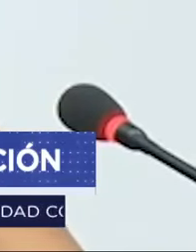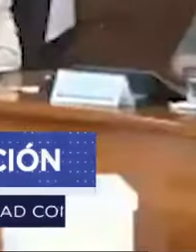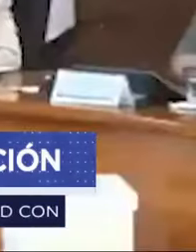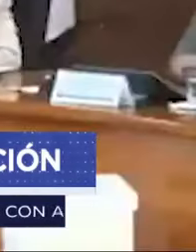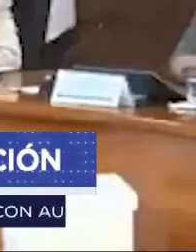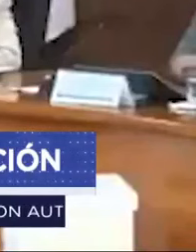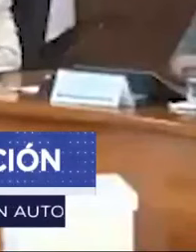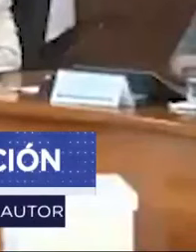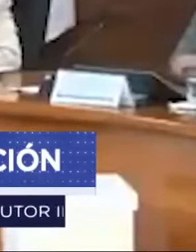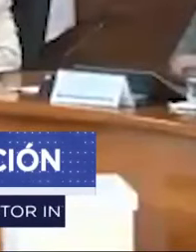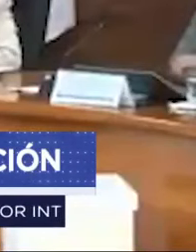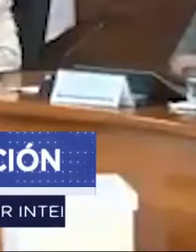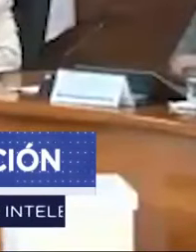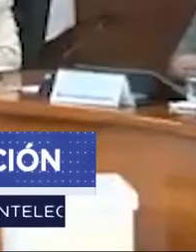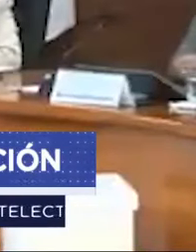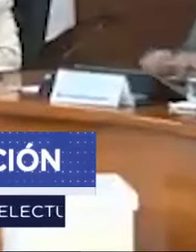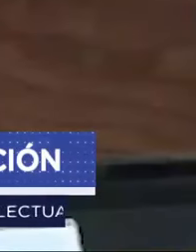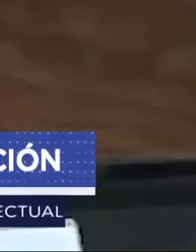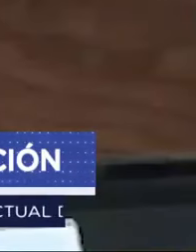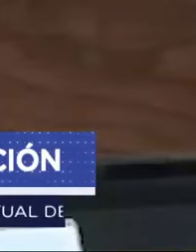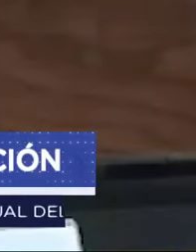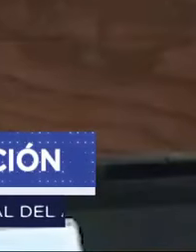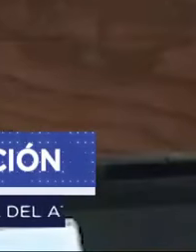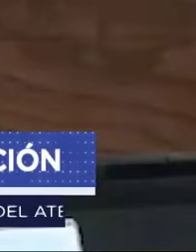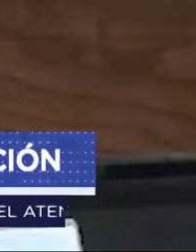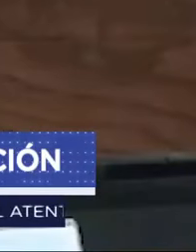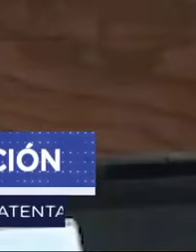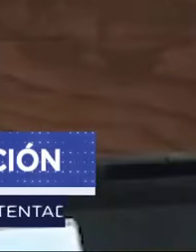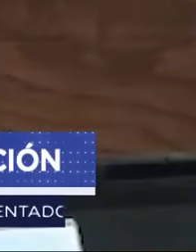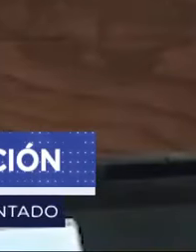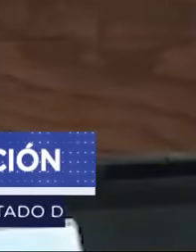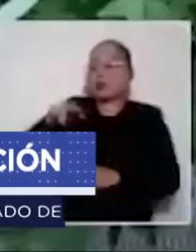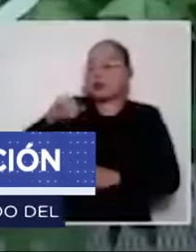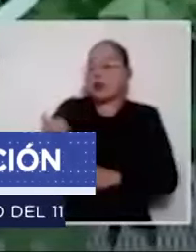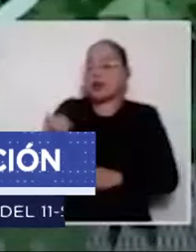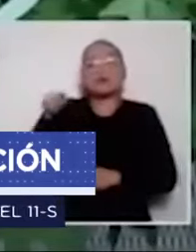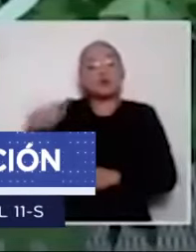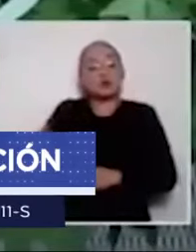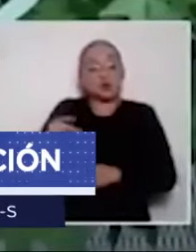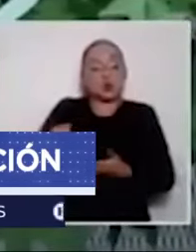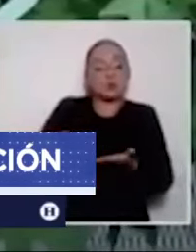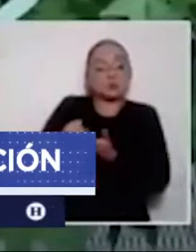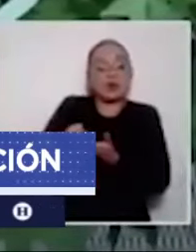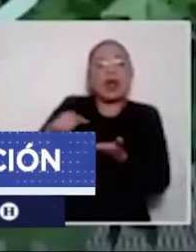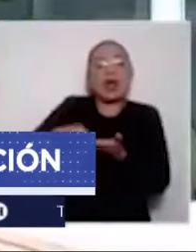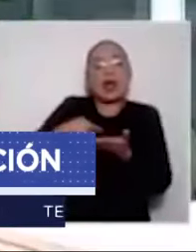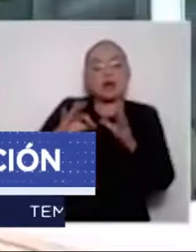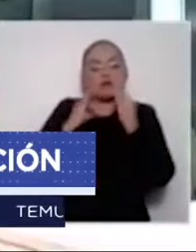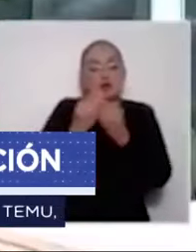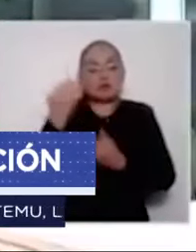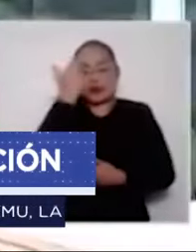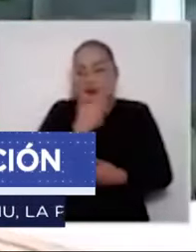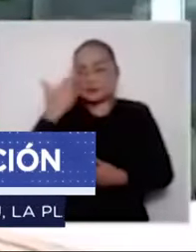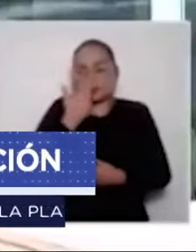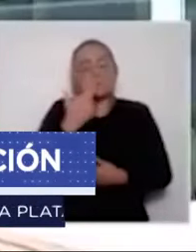político. Somos parte del Estado mexicano, no confrontamos al poder ejecutivo, legislativo y judicial. Garantizamos que